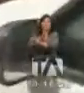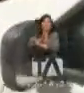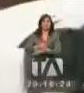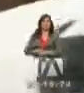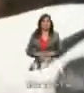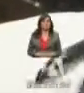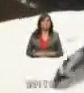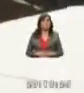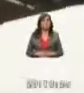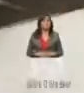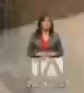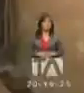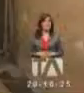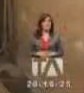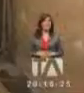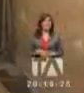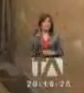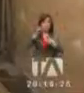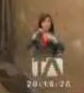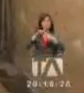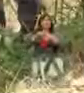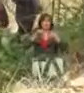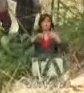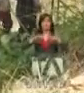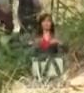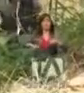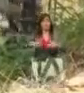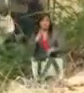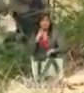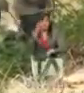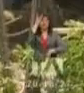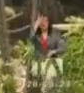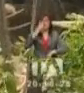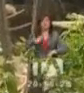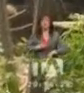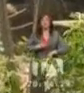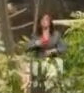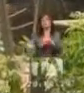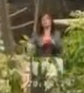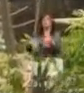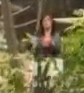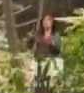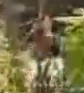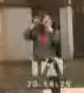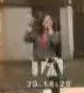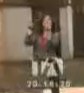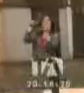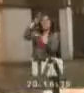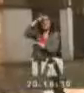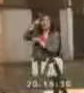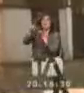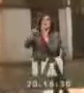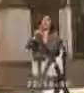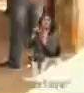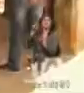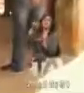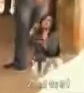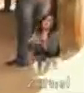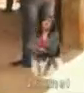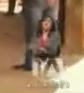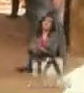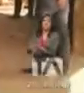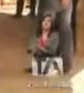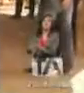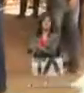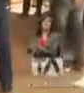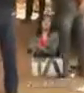accesos. Otra de las medidas adoptadas por el presidente Moreno fue la decisión de suspender la actividad minera legal en aquellos casos